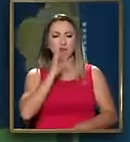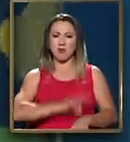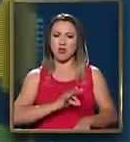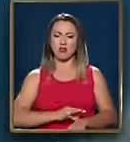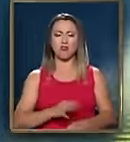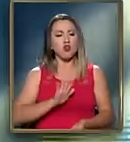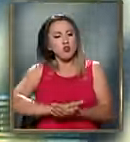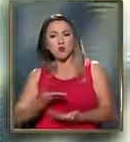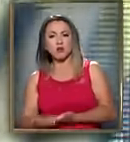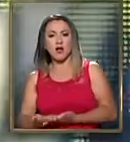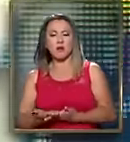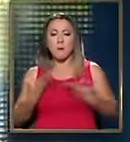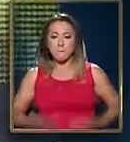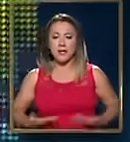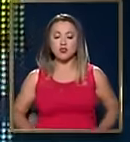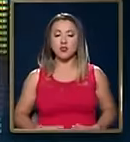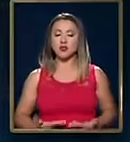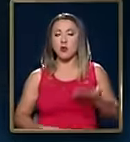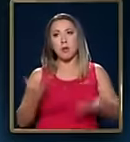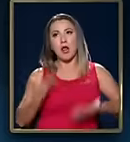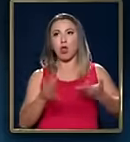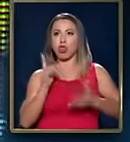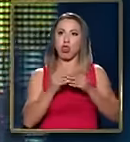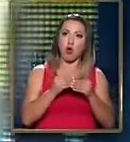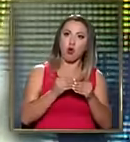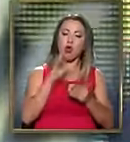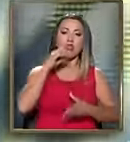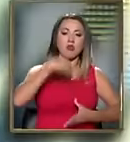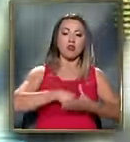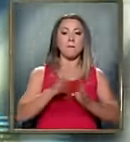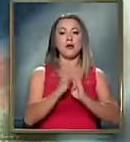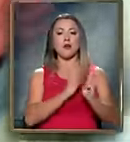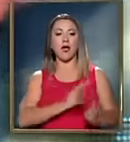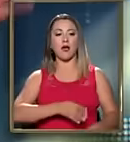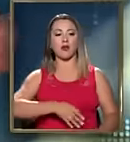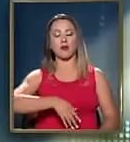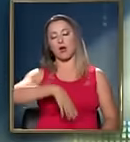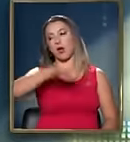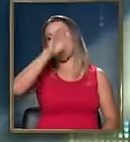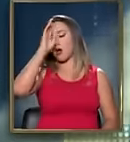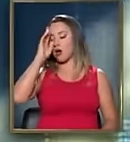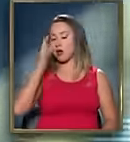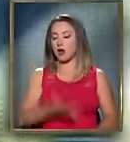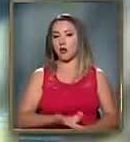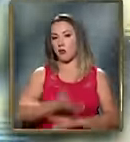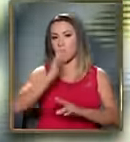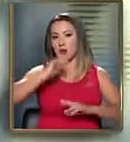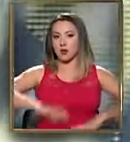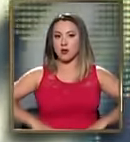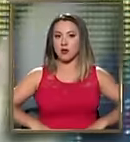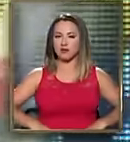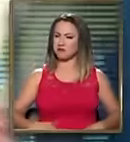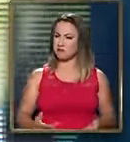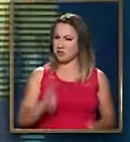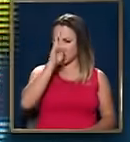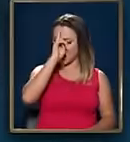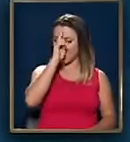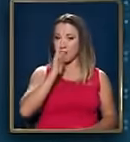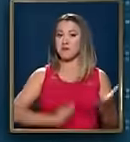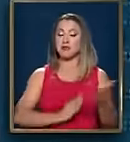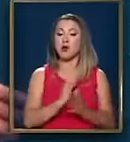Dijo, ¿y cómo estamos con el peso? Sí, le dijo, comparado con el dólar dentro, lo que está en el mercado londinense. Ah, no, la weá. Mira, y si vamos a